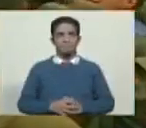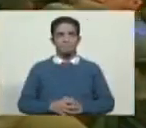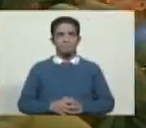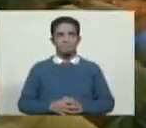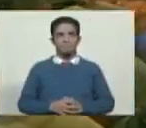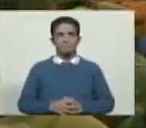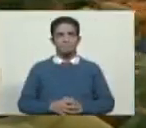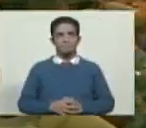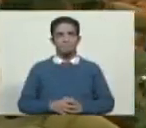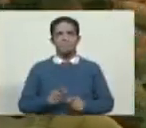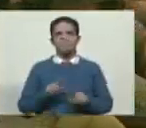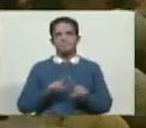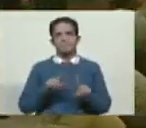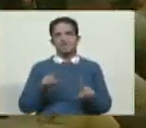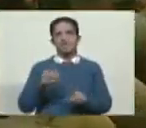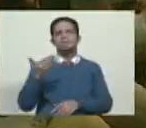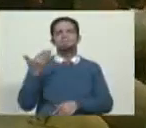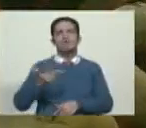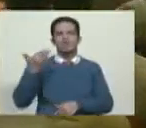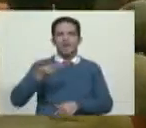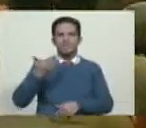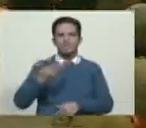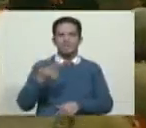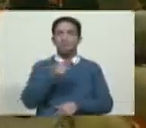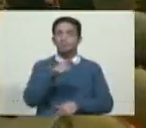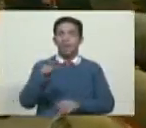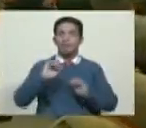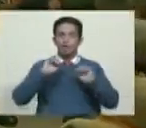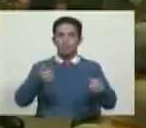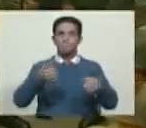pero lo importante es que la marcha arrancó.